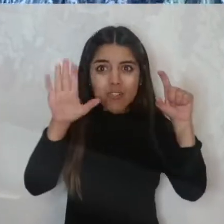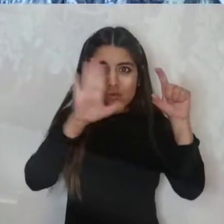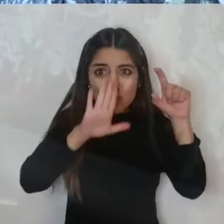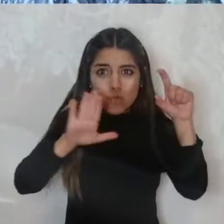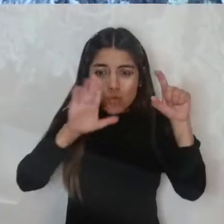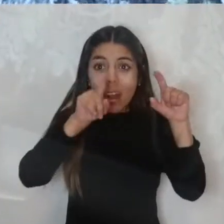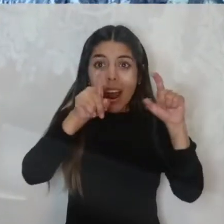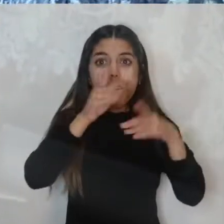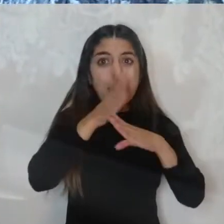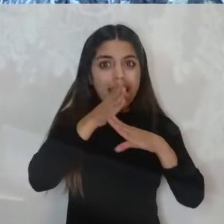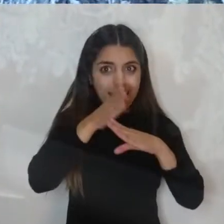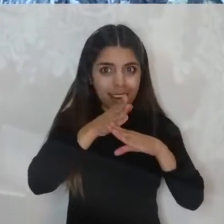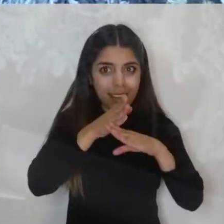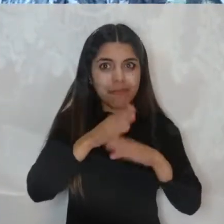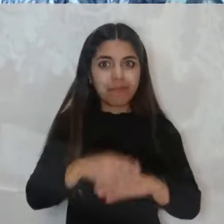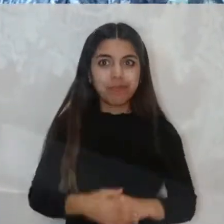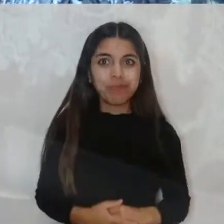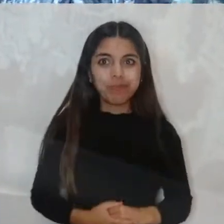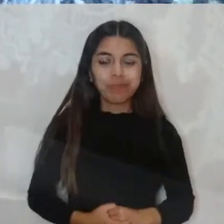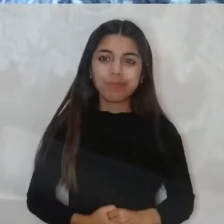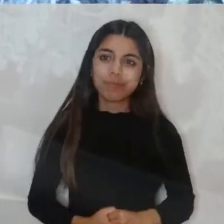nuevo.